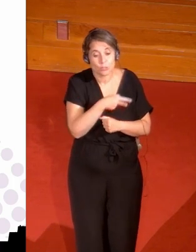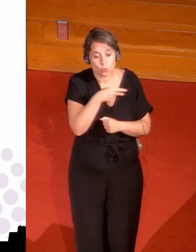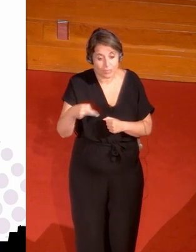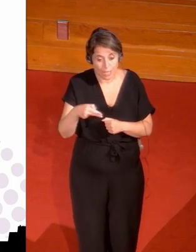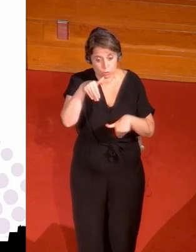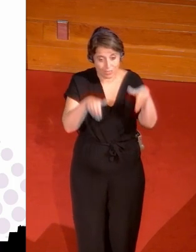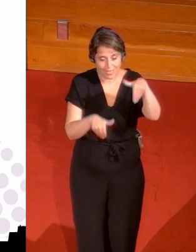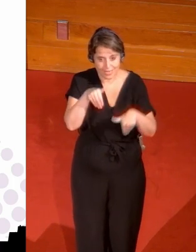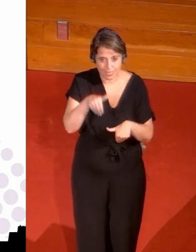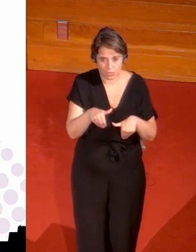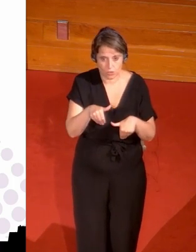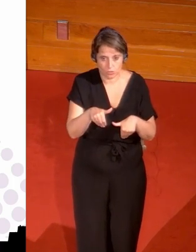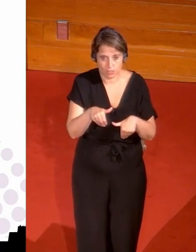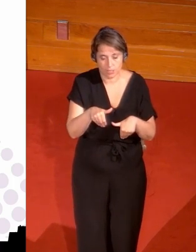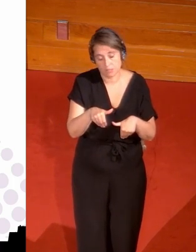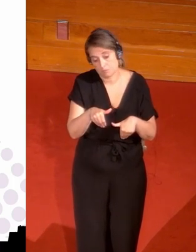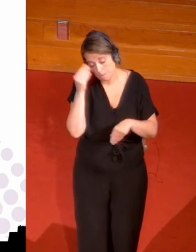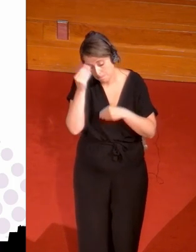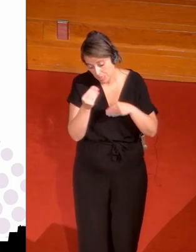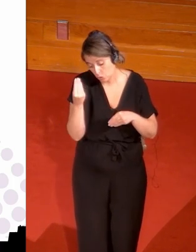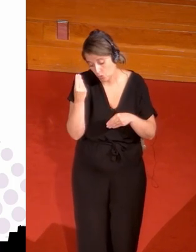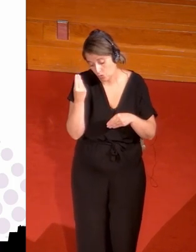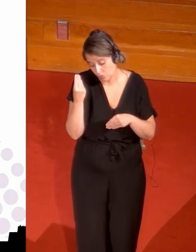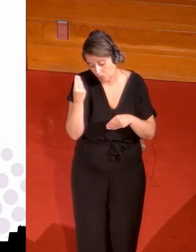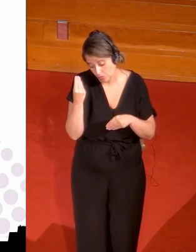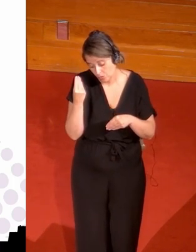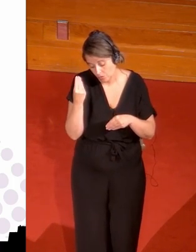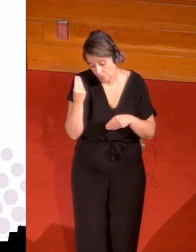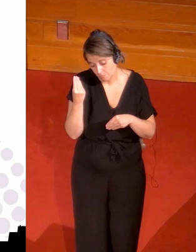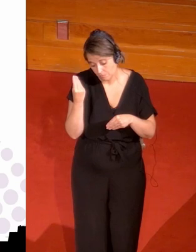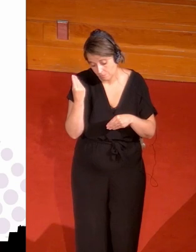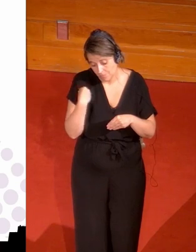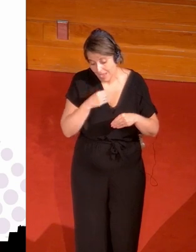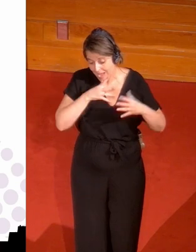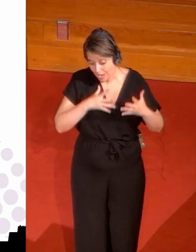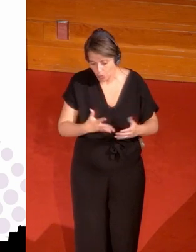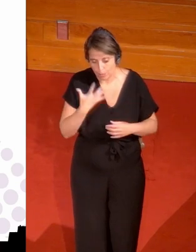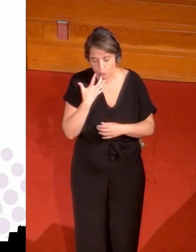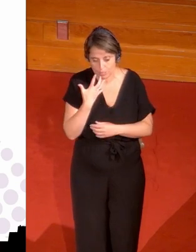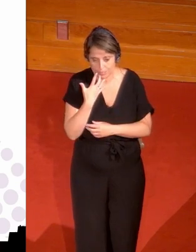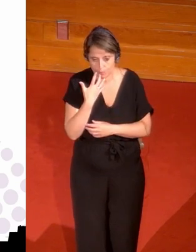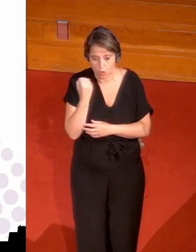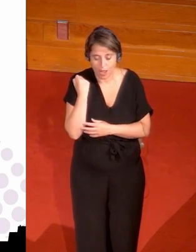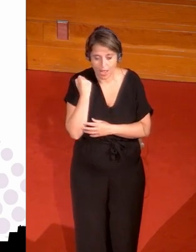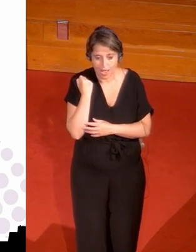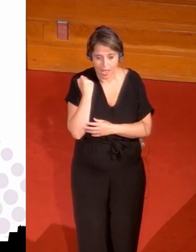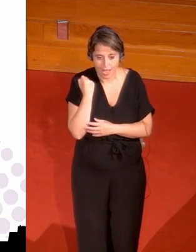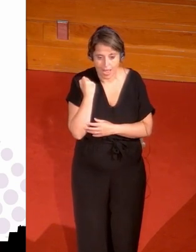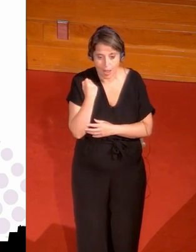eh Y eso que fue de manera implícita Por así decirlo de redirigiendo anuncios básicamente ahora que el apoyo de elon